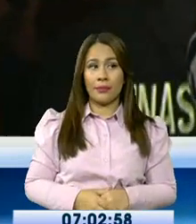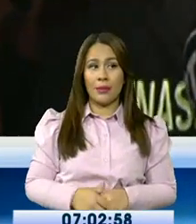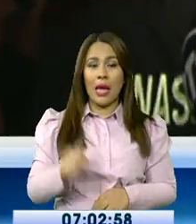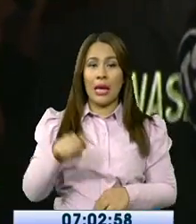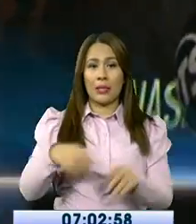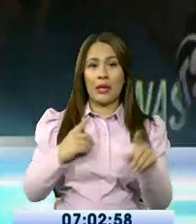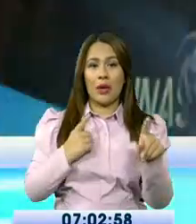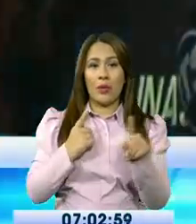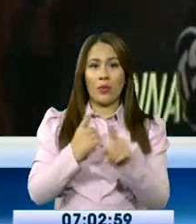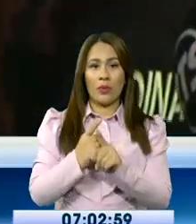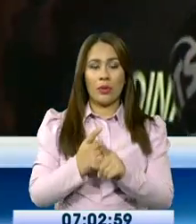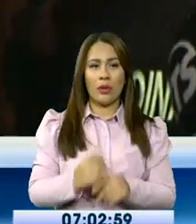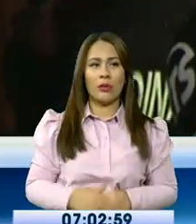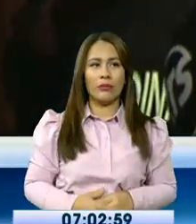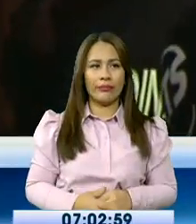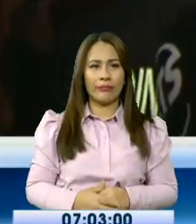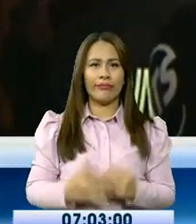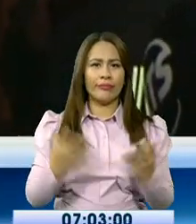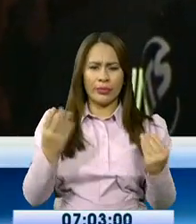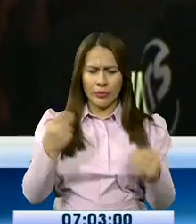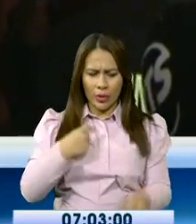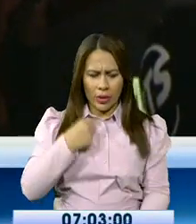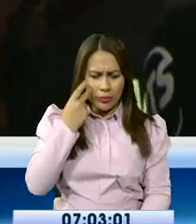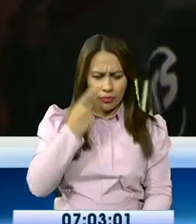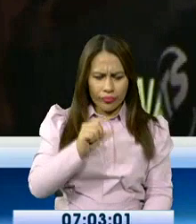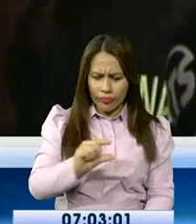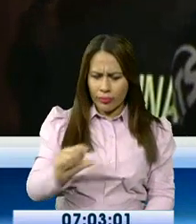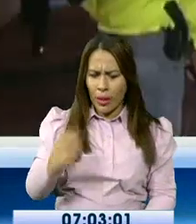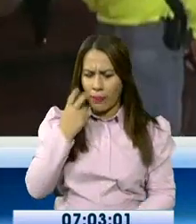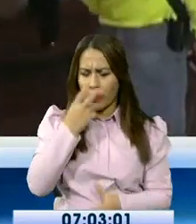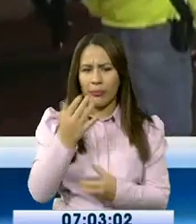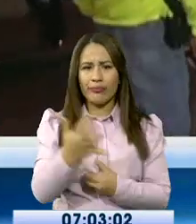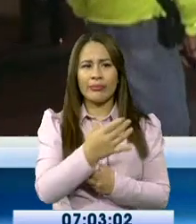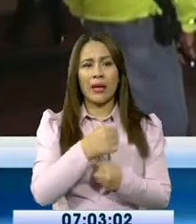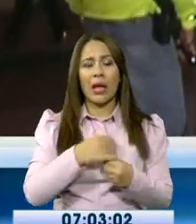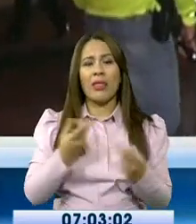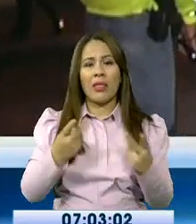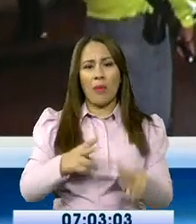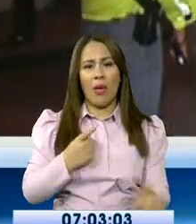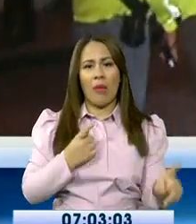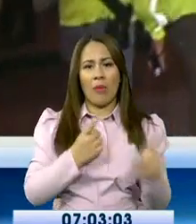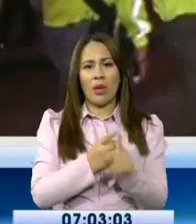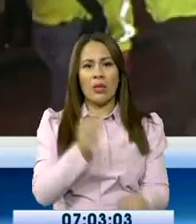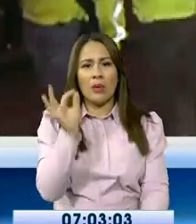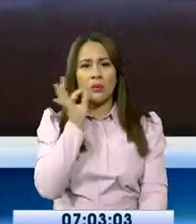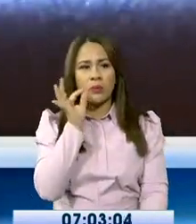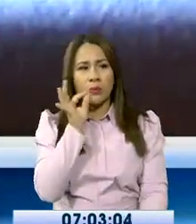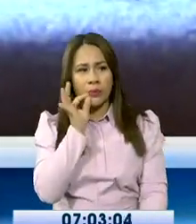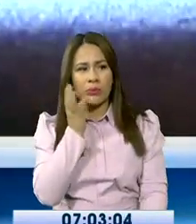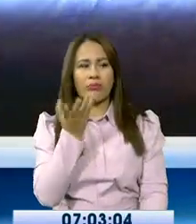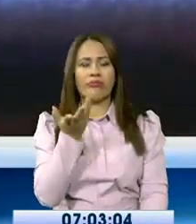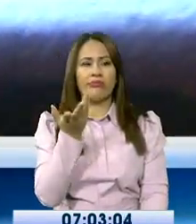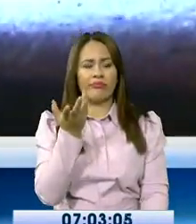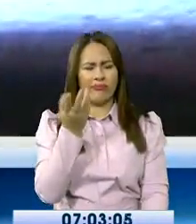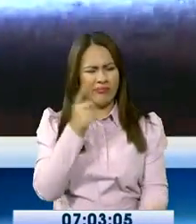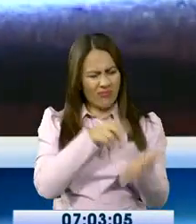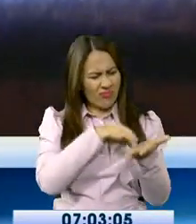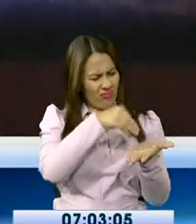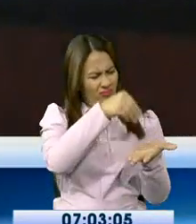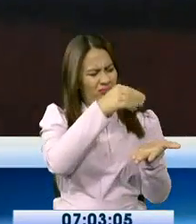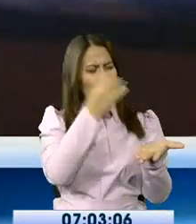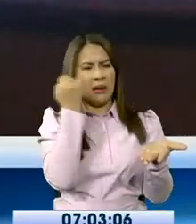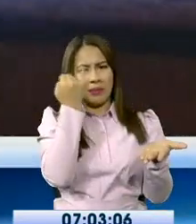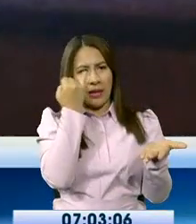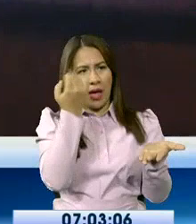cierta sustancia verdosa que podría tratarse de marihuana. Según la policía, ya habrían intentado acabar con su